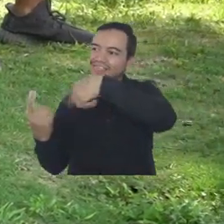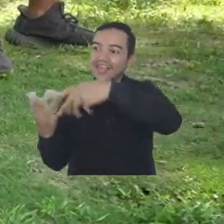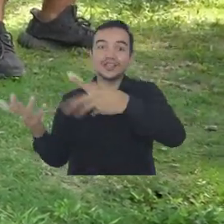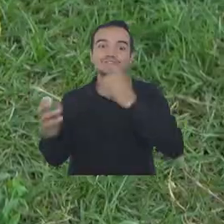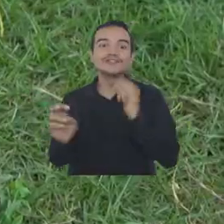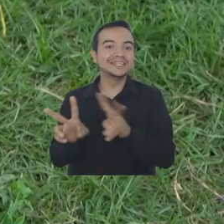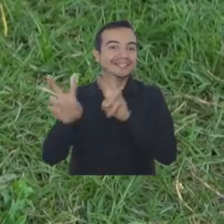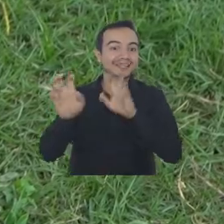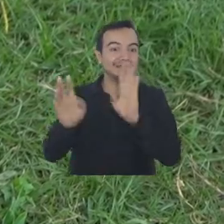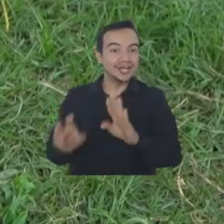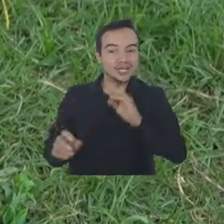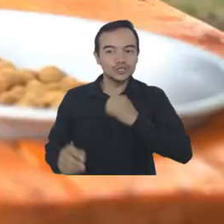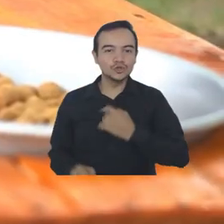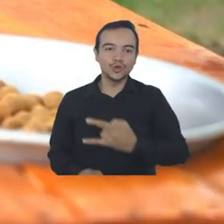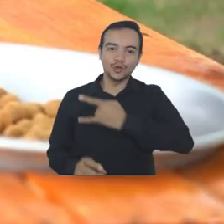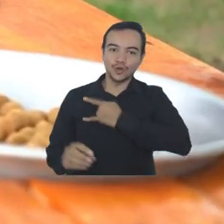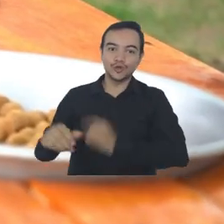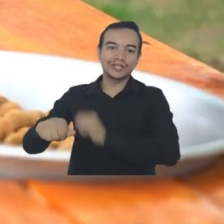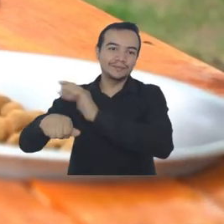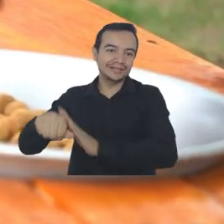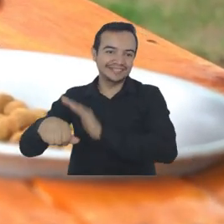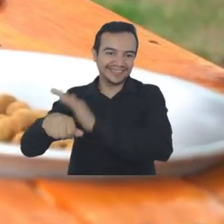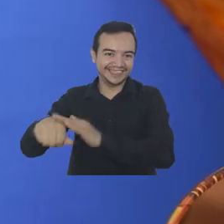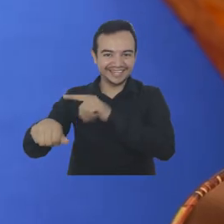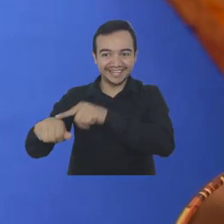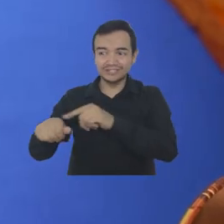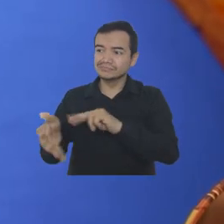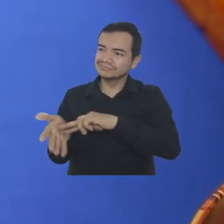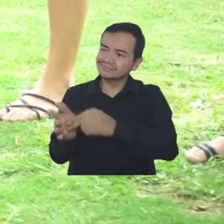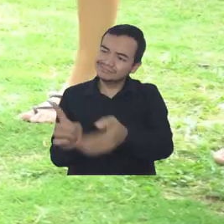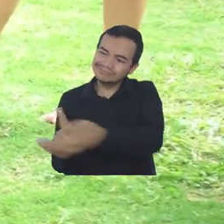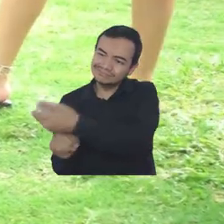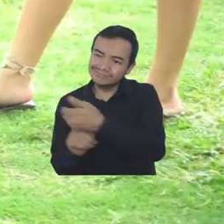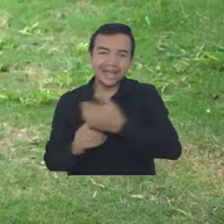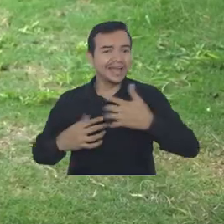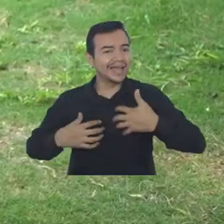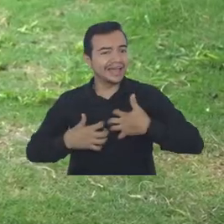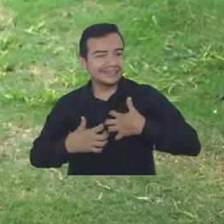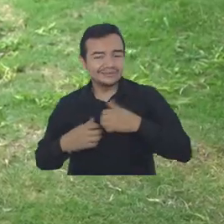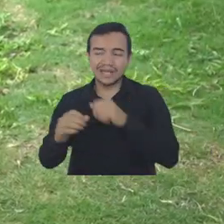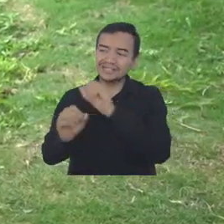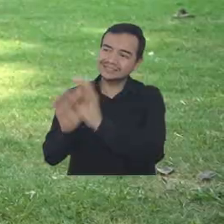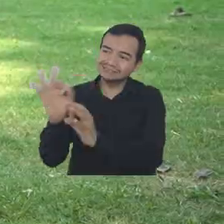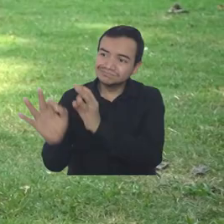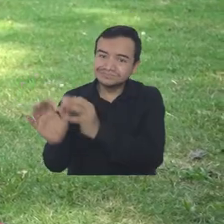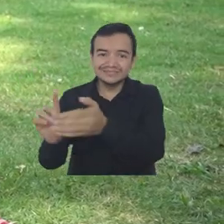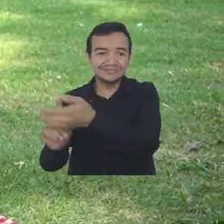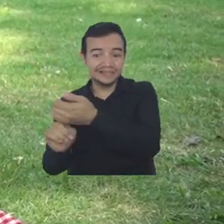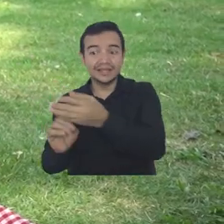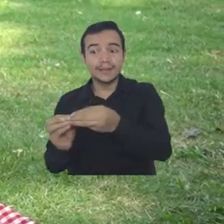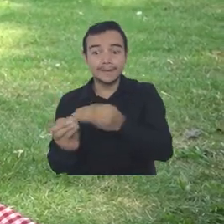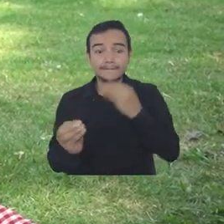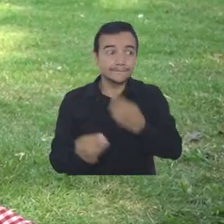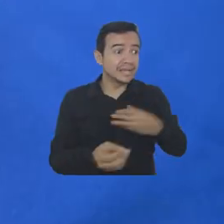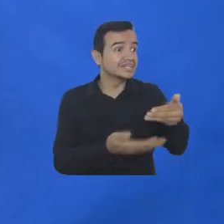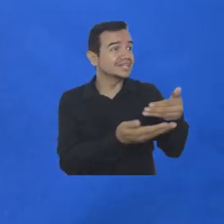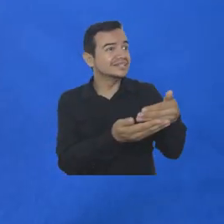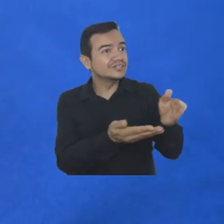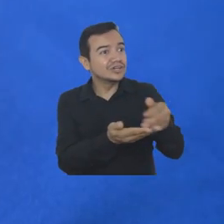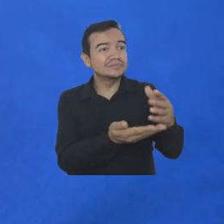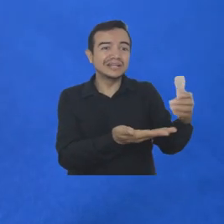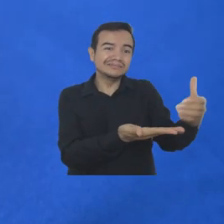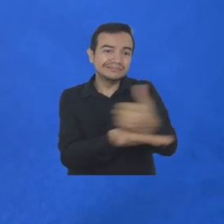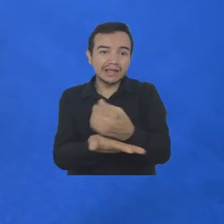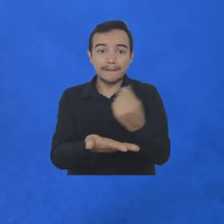a decenas de perros en Unimascotas, la actividad para generar conciencia sobre la protección animal y recaudar fondos para el cuidado